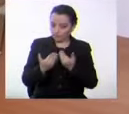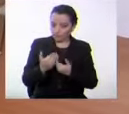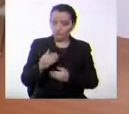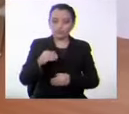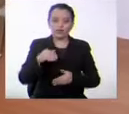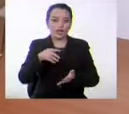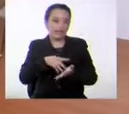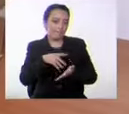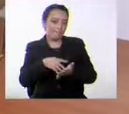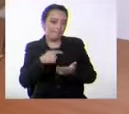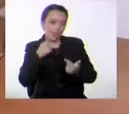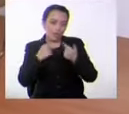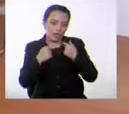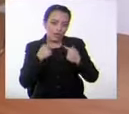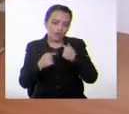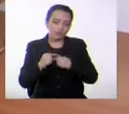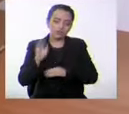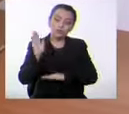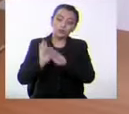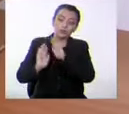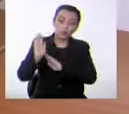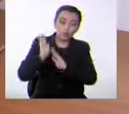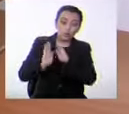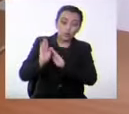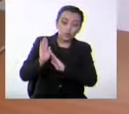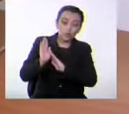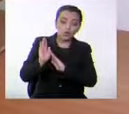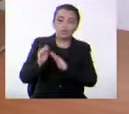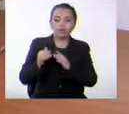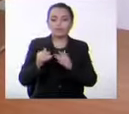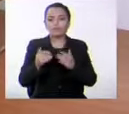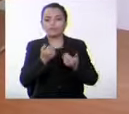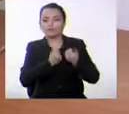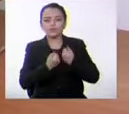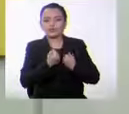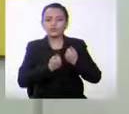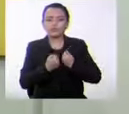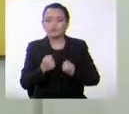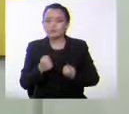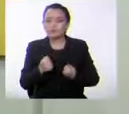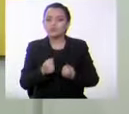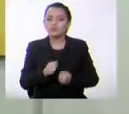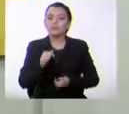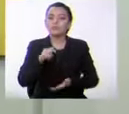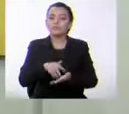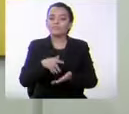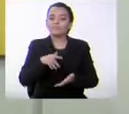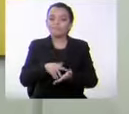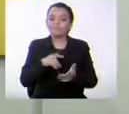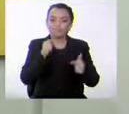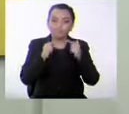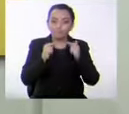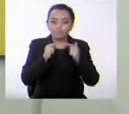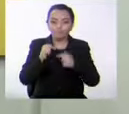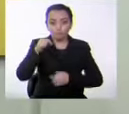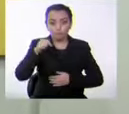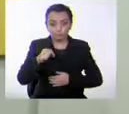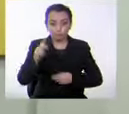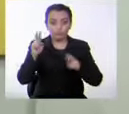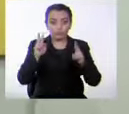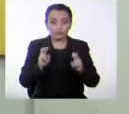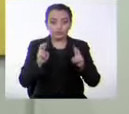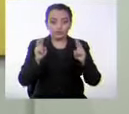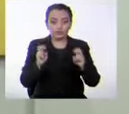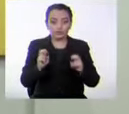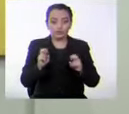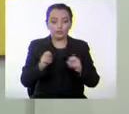de la historia, del surgimiento y de todos esos elementos que constituyen la democracia. Pues ahora continuamos con el tema y vamos a ver las